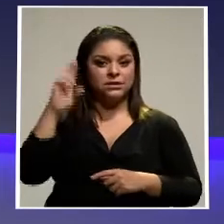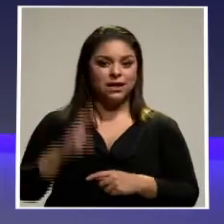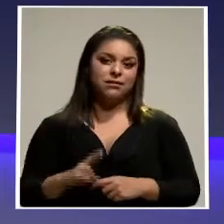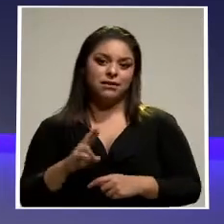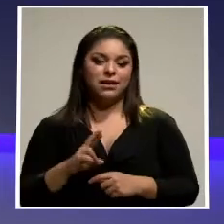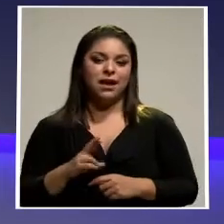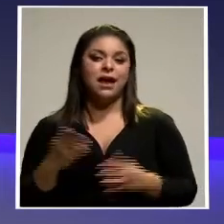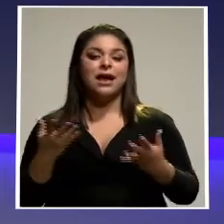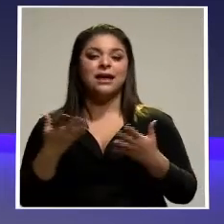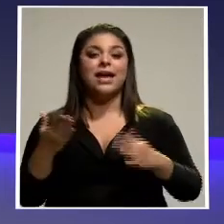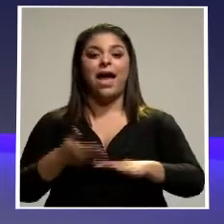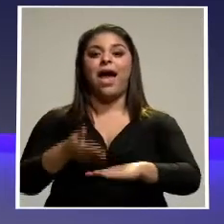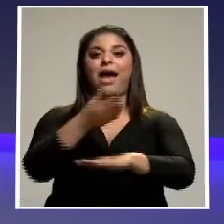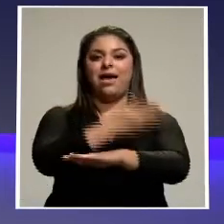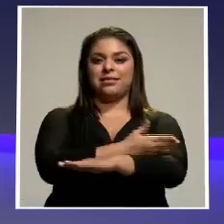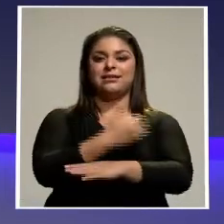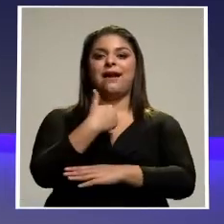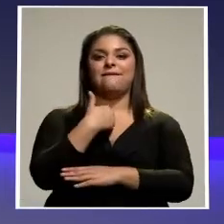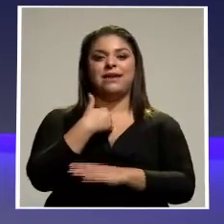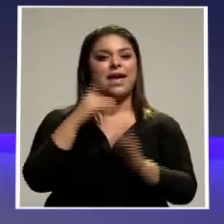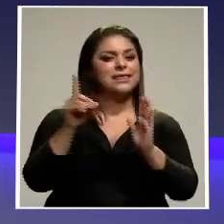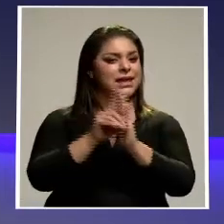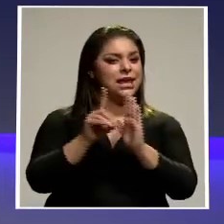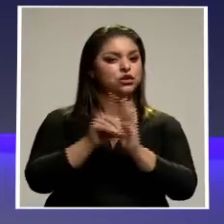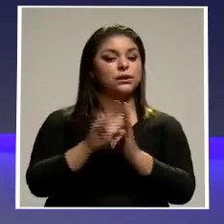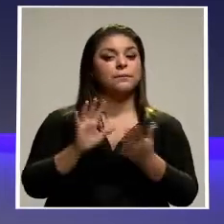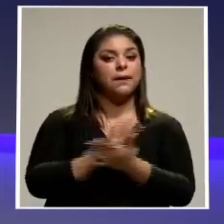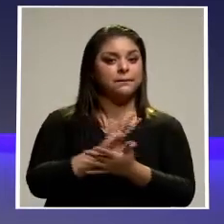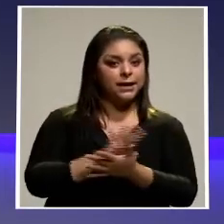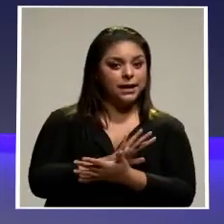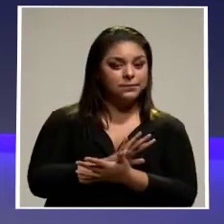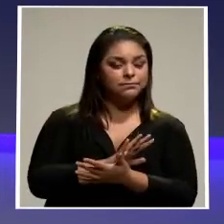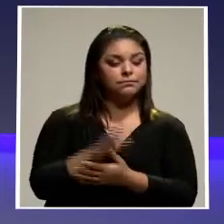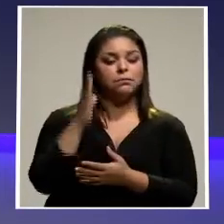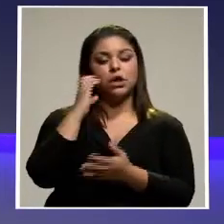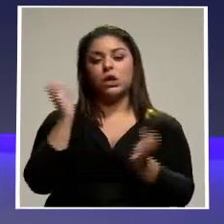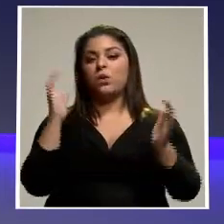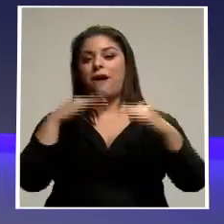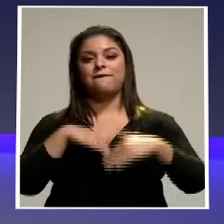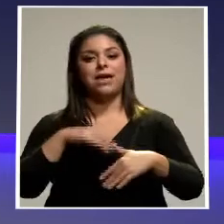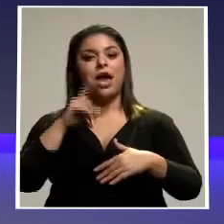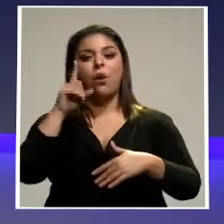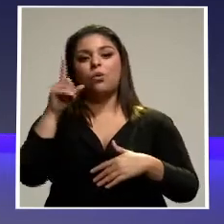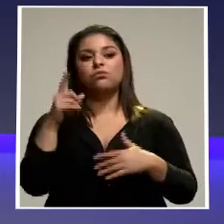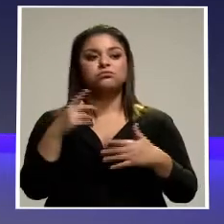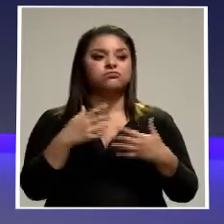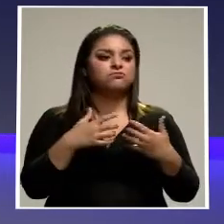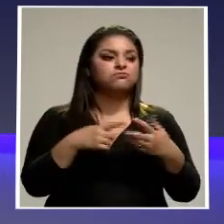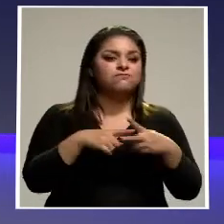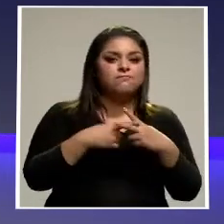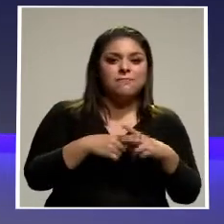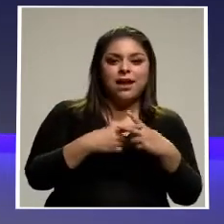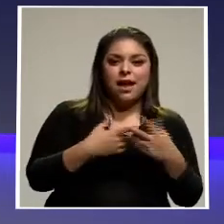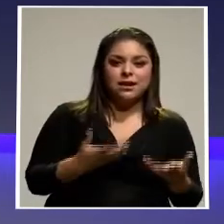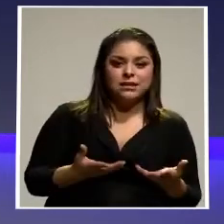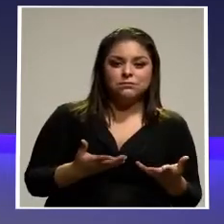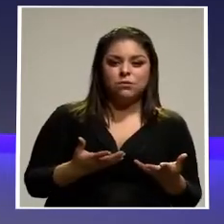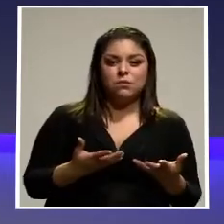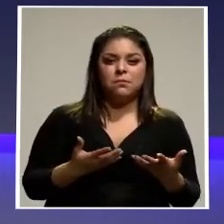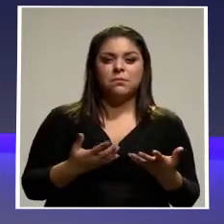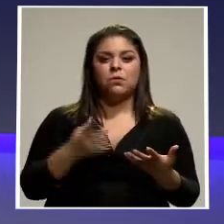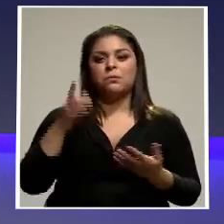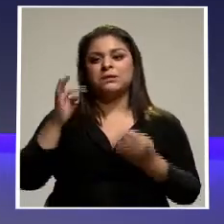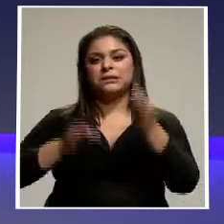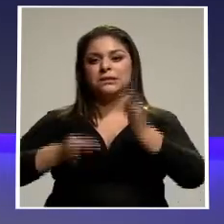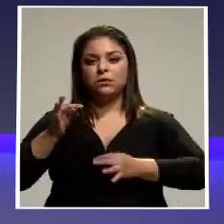que antes teníamos derechos de papel, porque no había un mecanismo que era un tribunal accesible para